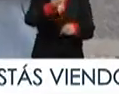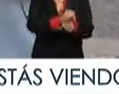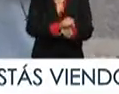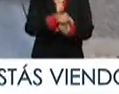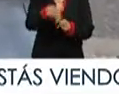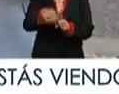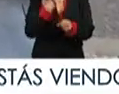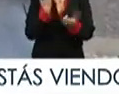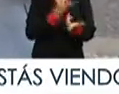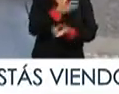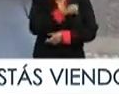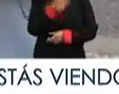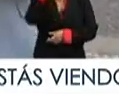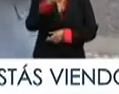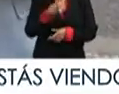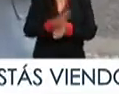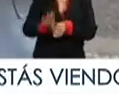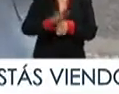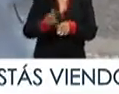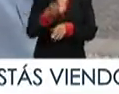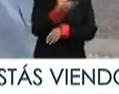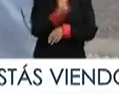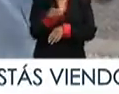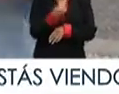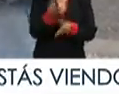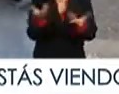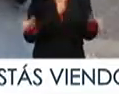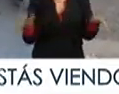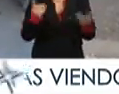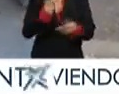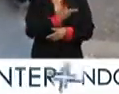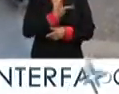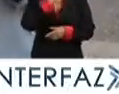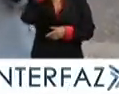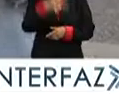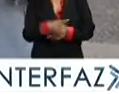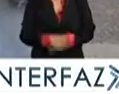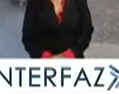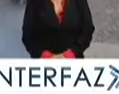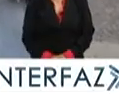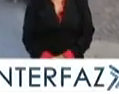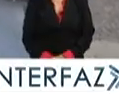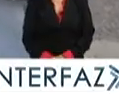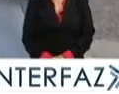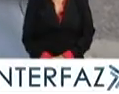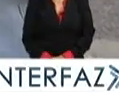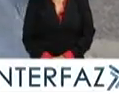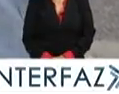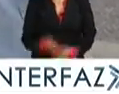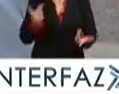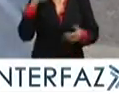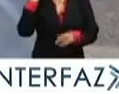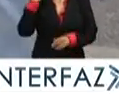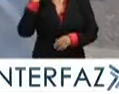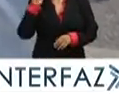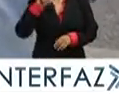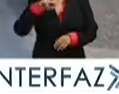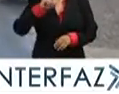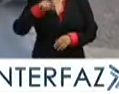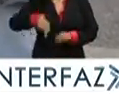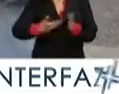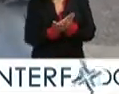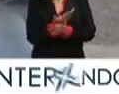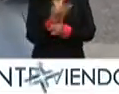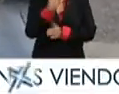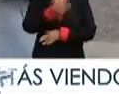de talentos mexicanos y brasileños que por supuesto adoran la música. Así que me despido, Ana Cristina, esta